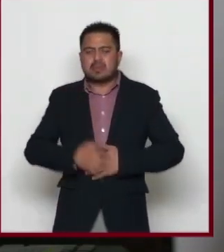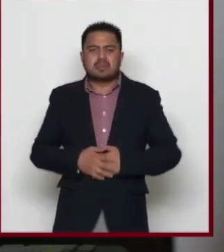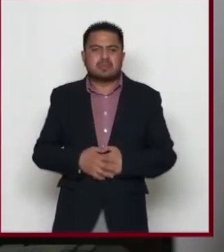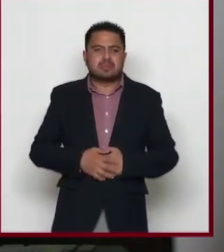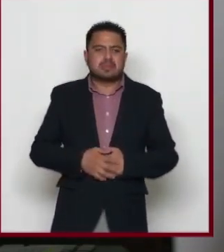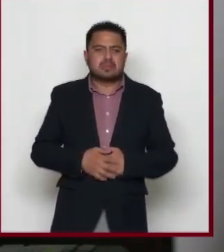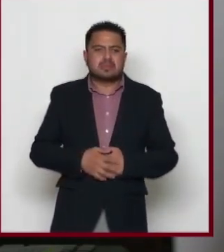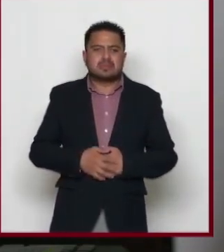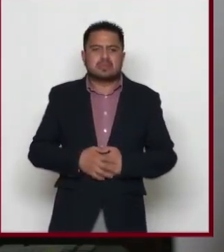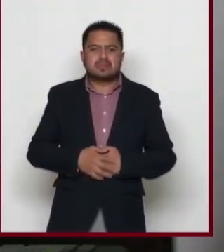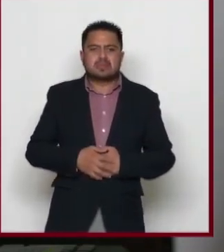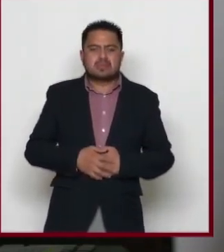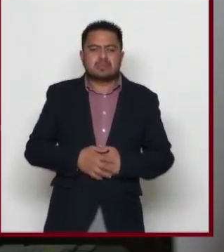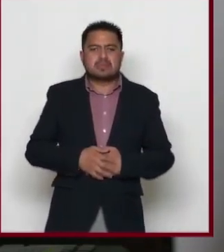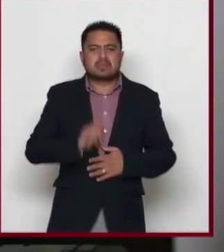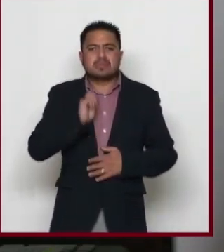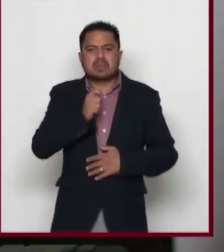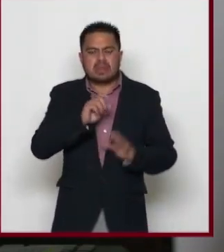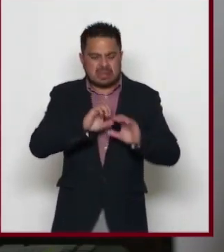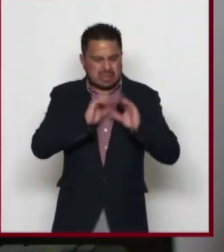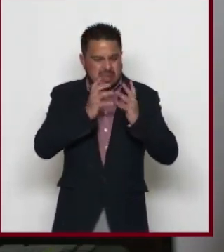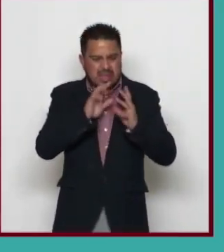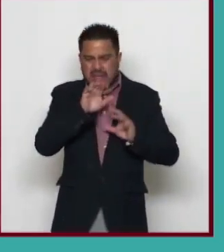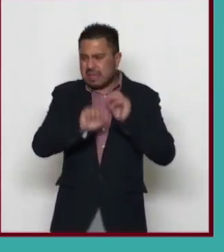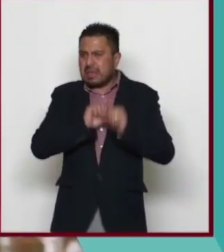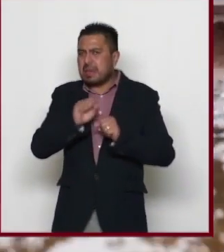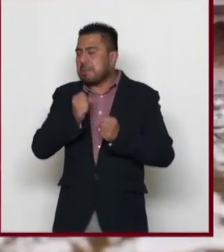bueno, continuamos con esto que es Jóvenes en TV.